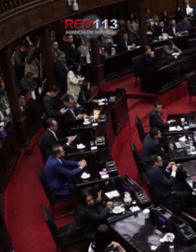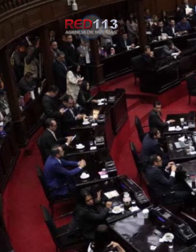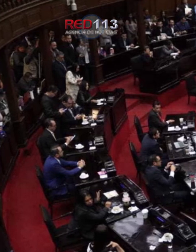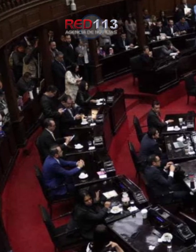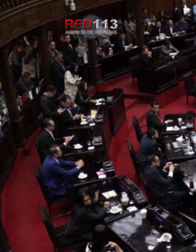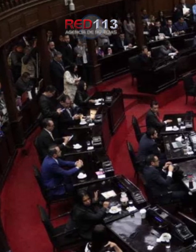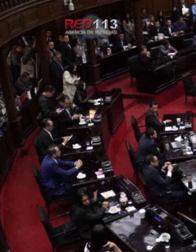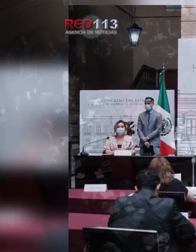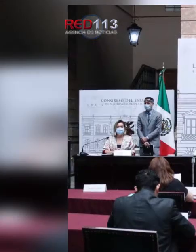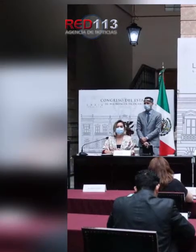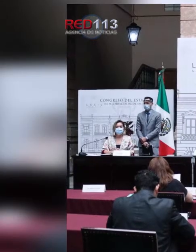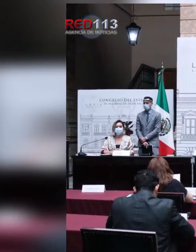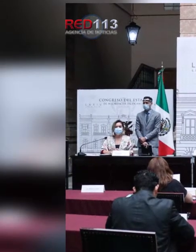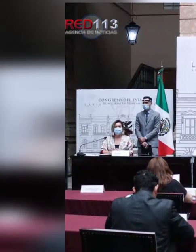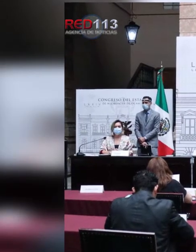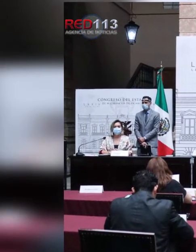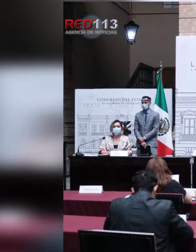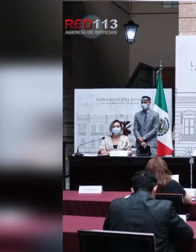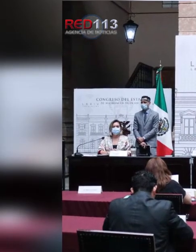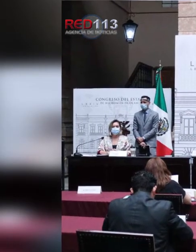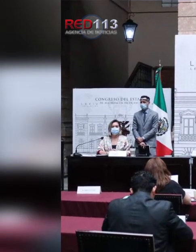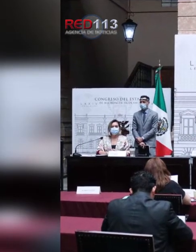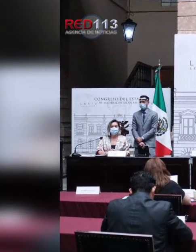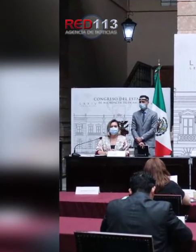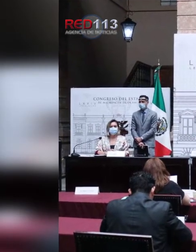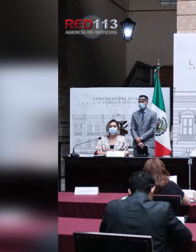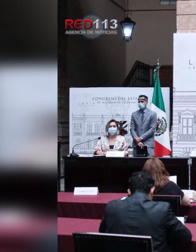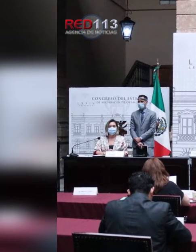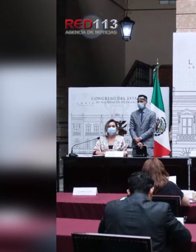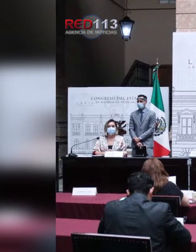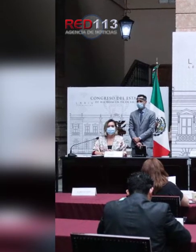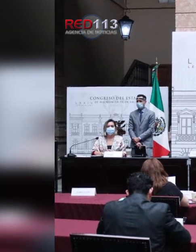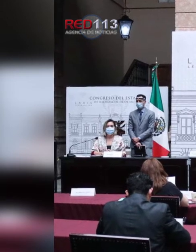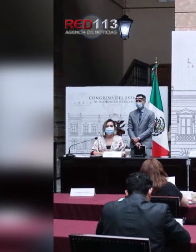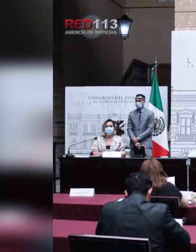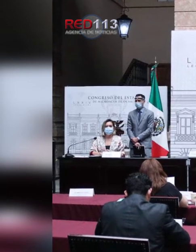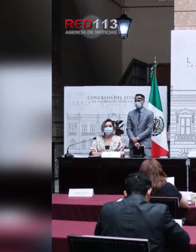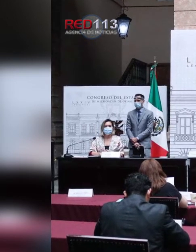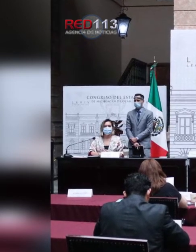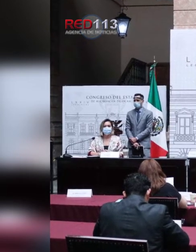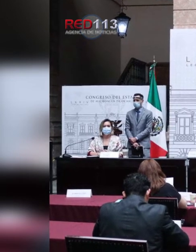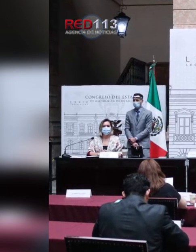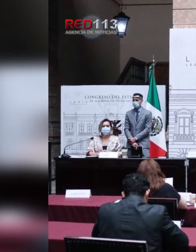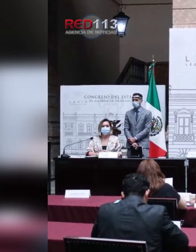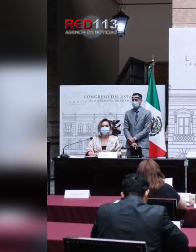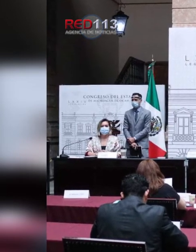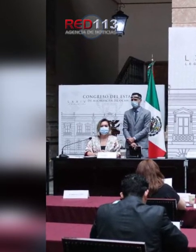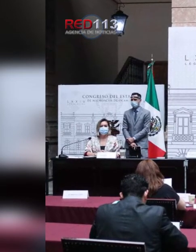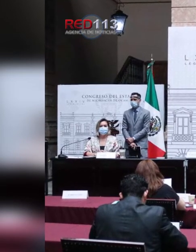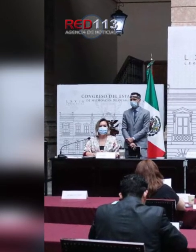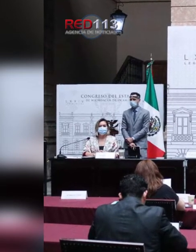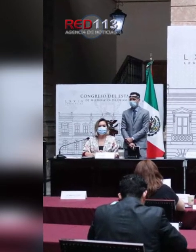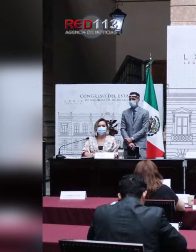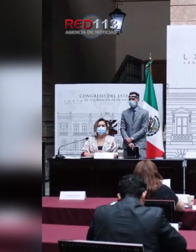escrituración, enajenación de bienes inmuebles, apostillas de planes de estudio, legalización de títulos, entre otros. De lo